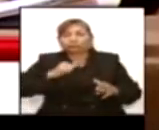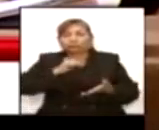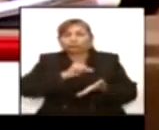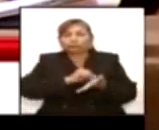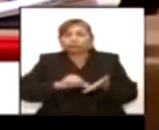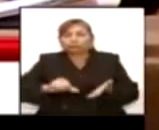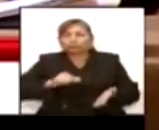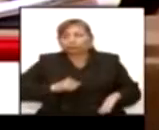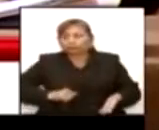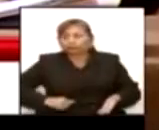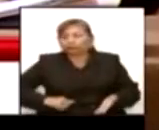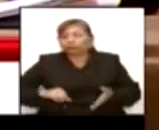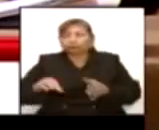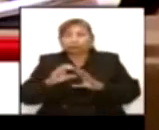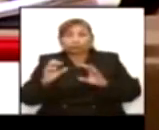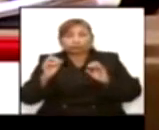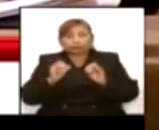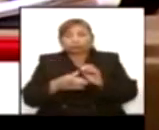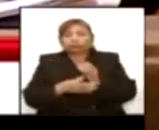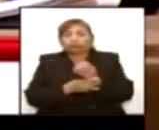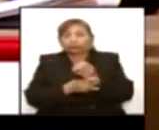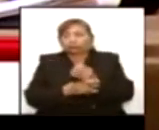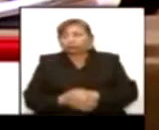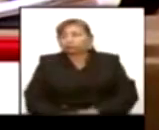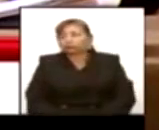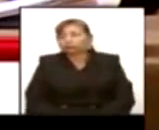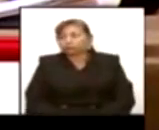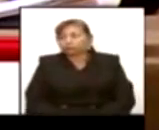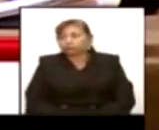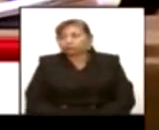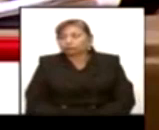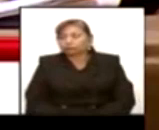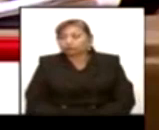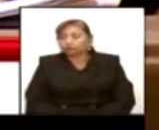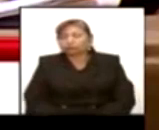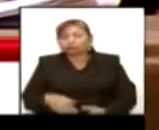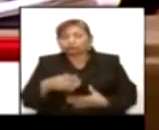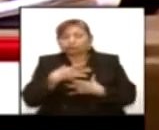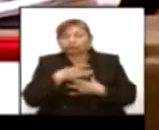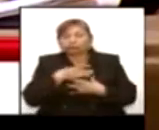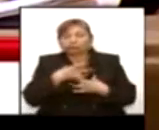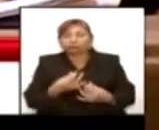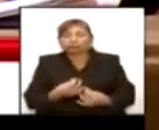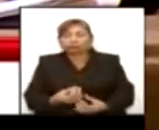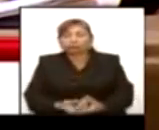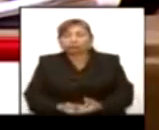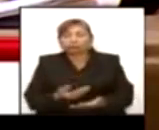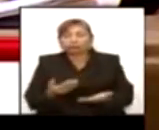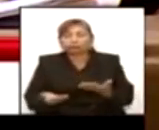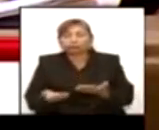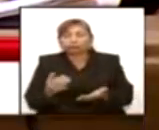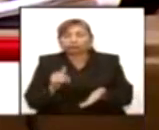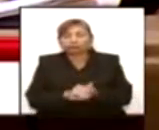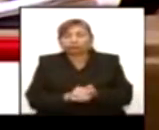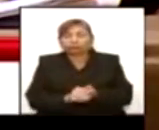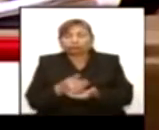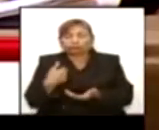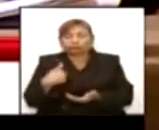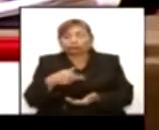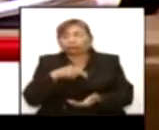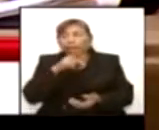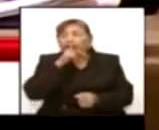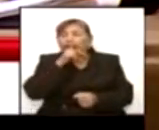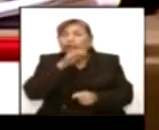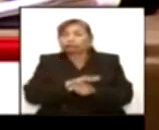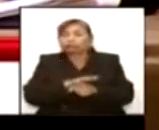cesárea, de un acto médico, ¿de acuerdo? Sería muy interesante y, por supuesto, para todos los que estamos